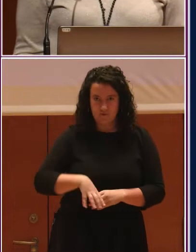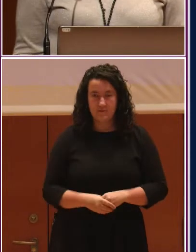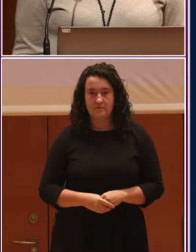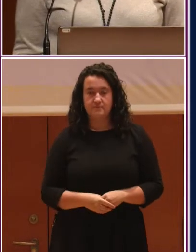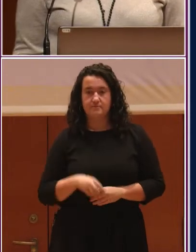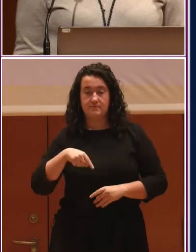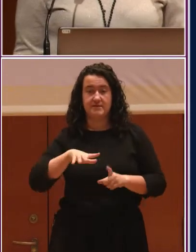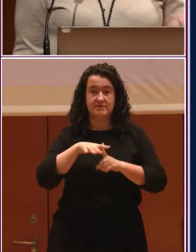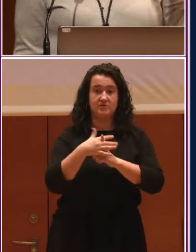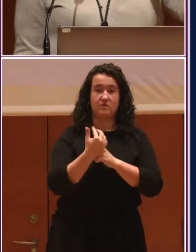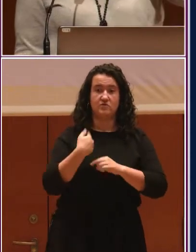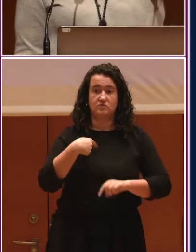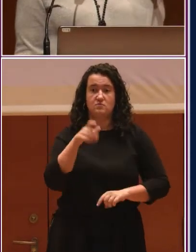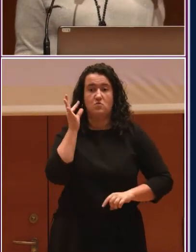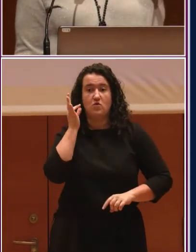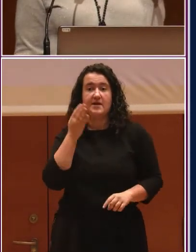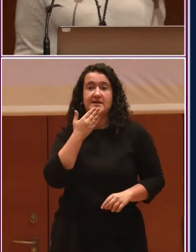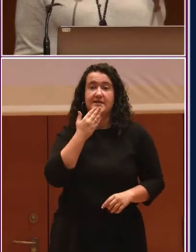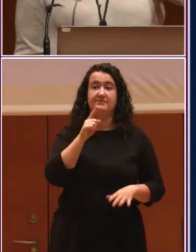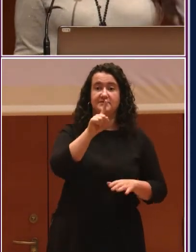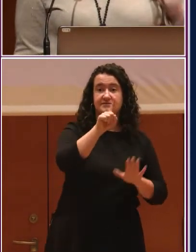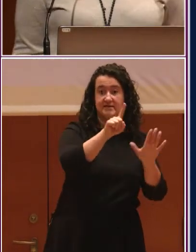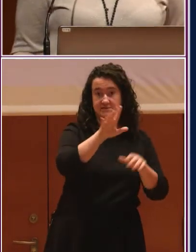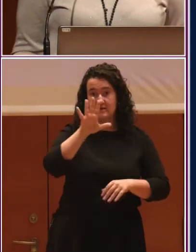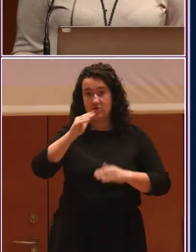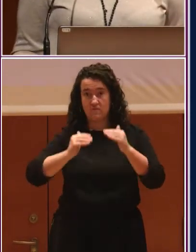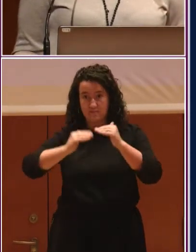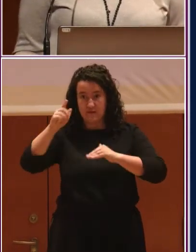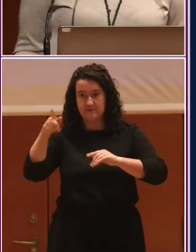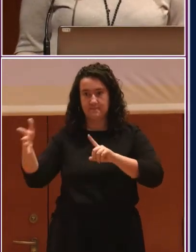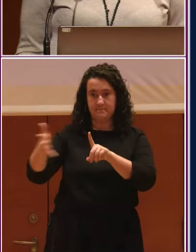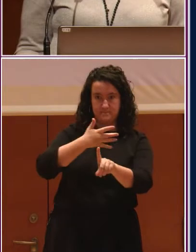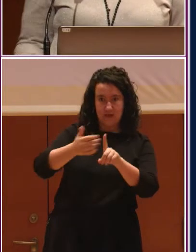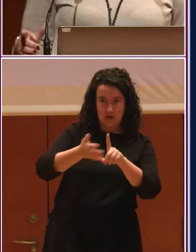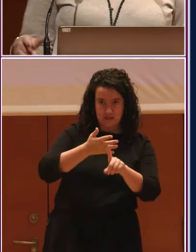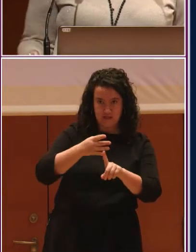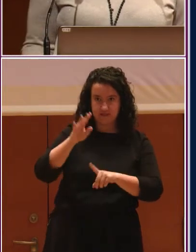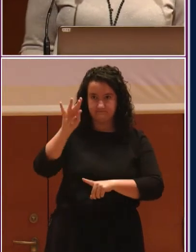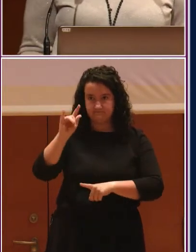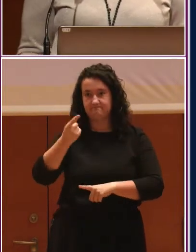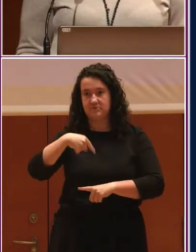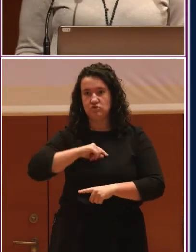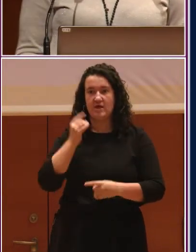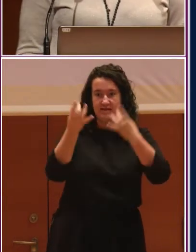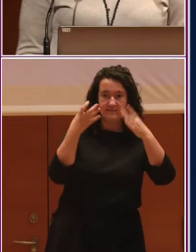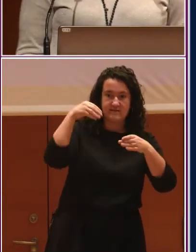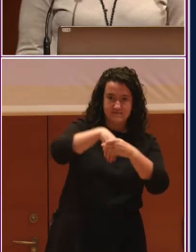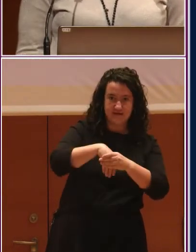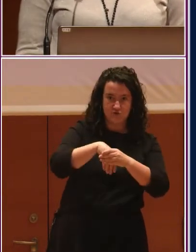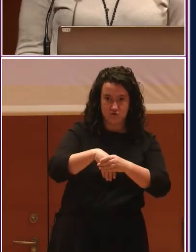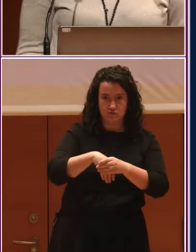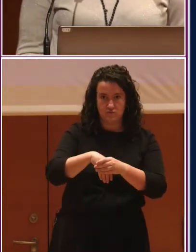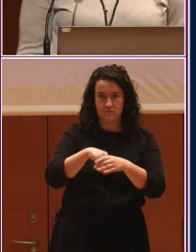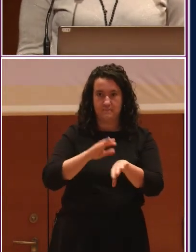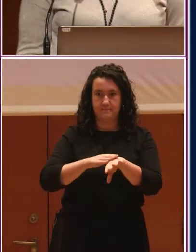la problemática que se detectan por parte de nuestro voluntariado y en este caso estaríamos hablando de esta violencia machista contra las